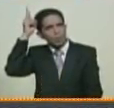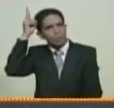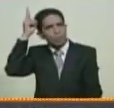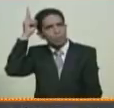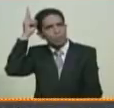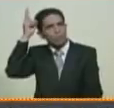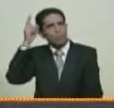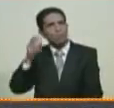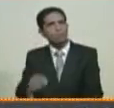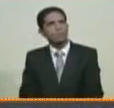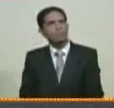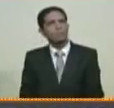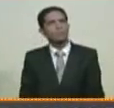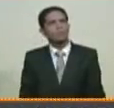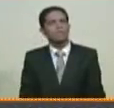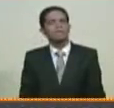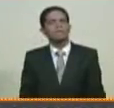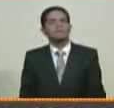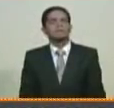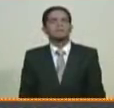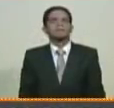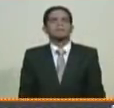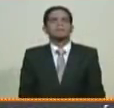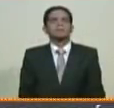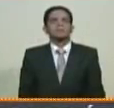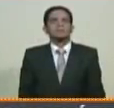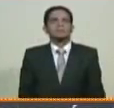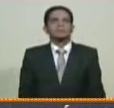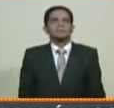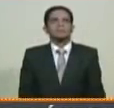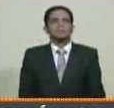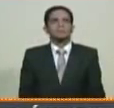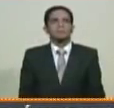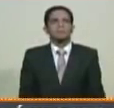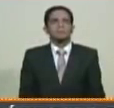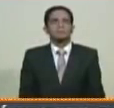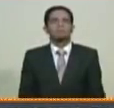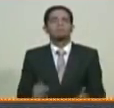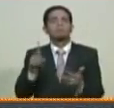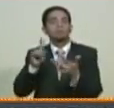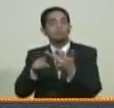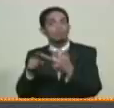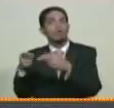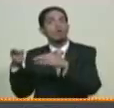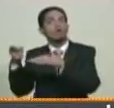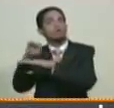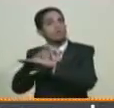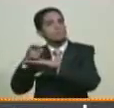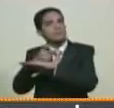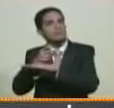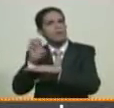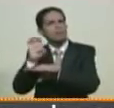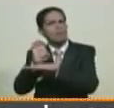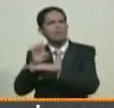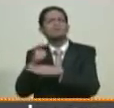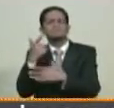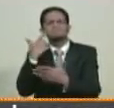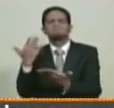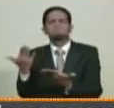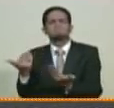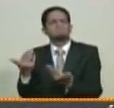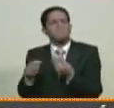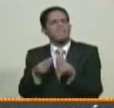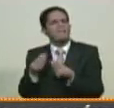bueno gracias y el gobierno de ecuador y decir como como hacemos